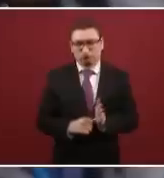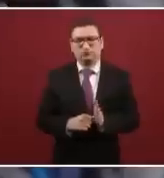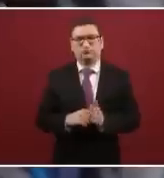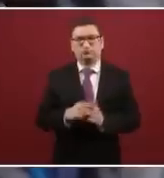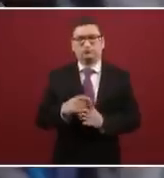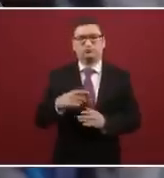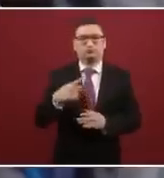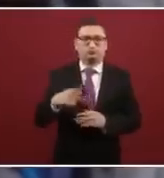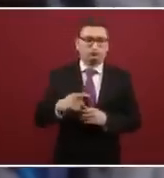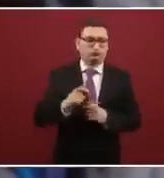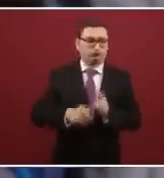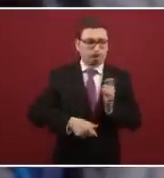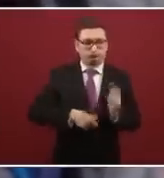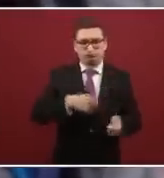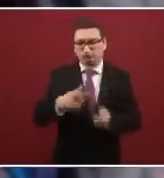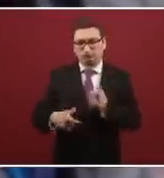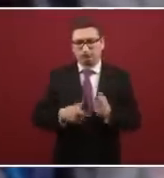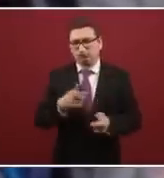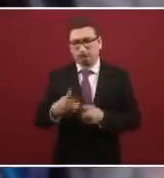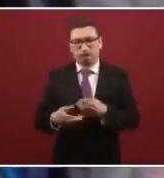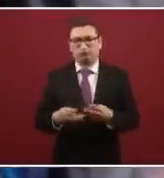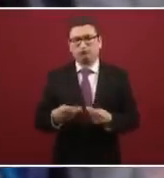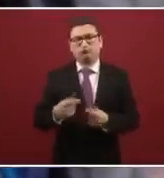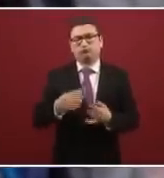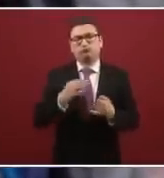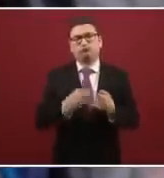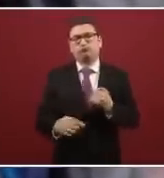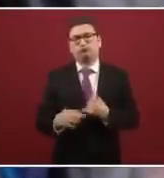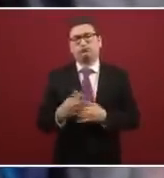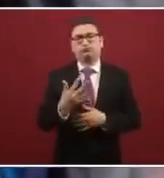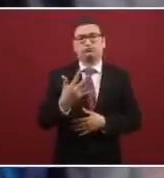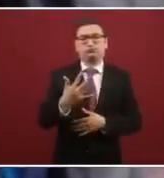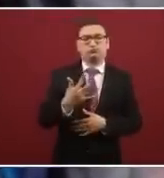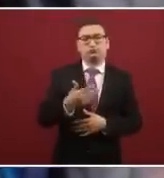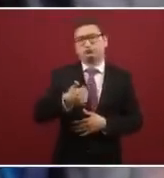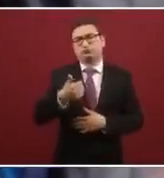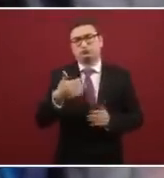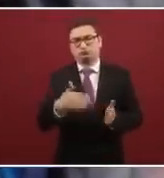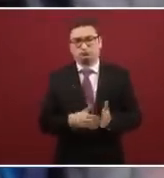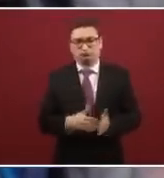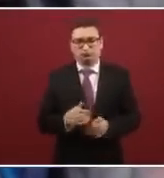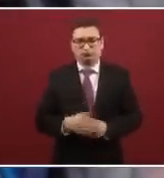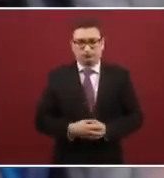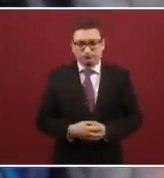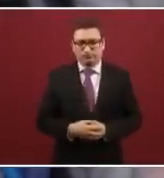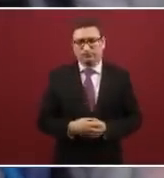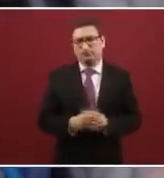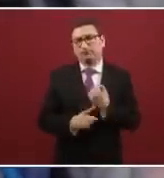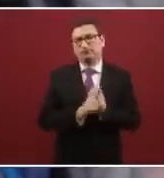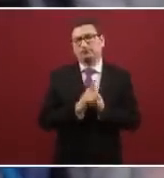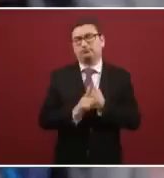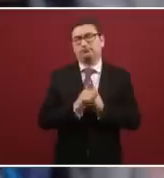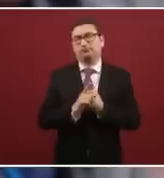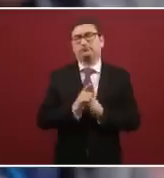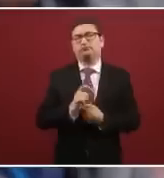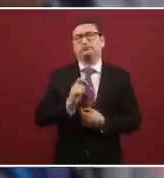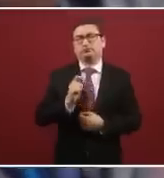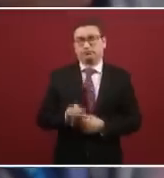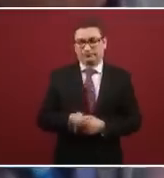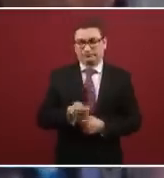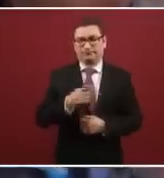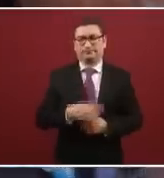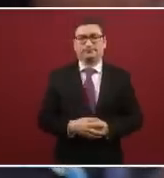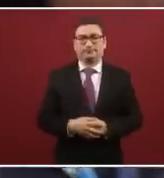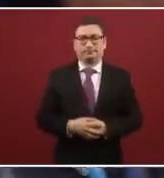sus pagos y lo demás, al final se quedan entre 5,000 o 6,000 pesos. El problema aquí, presidente, es que